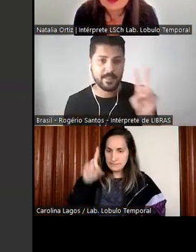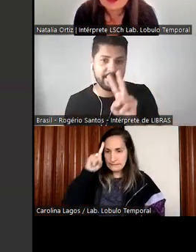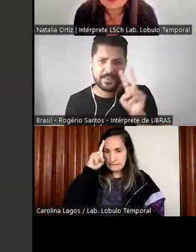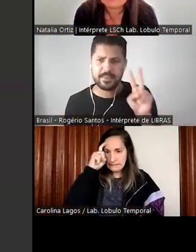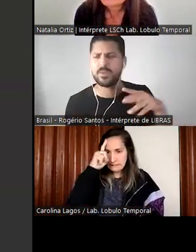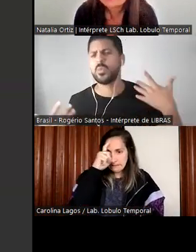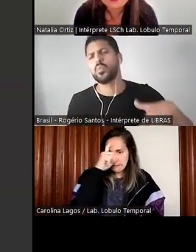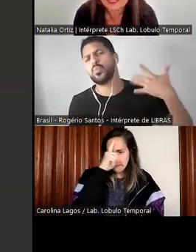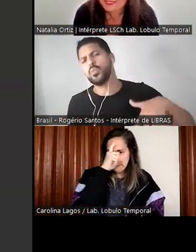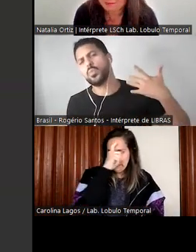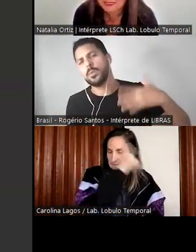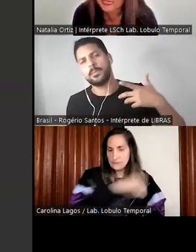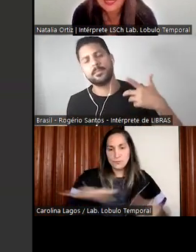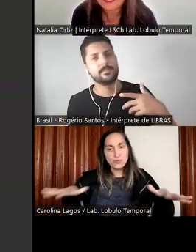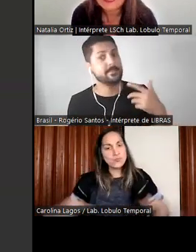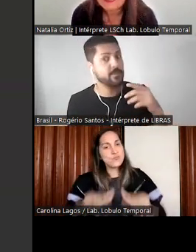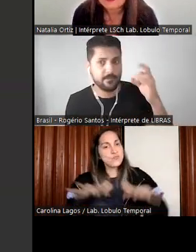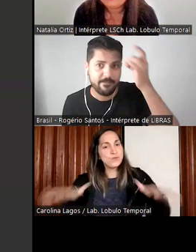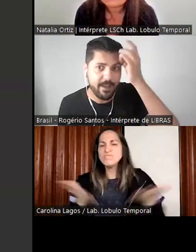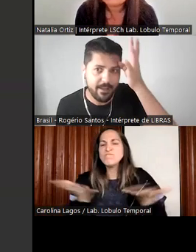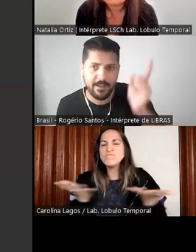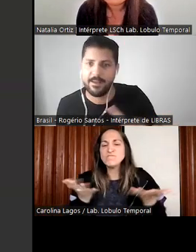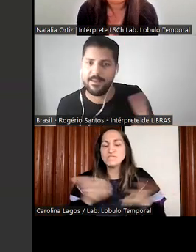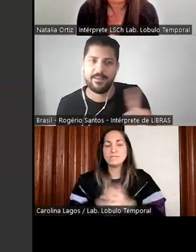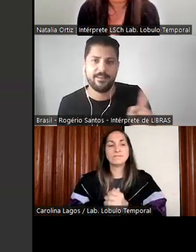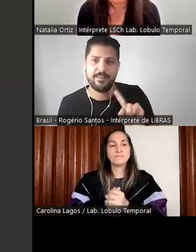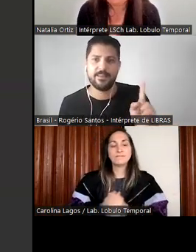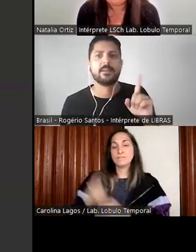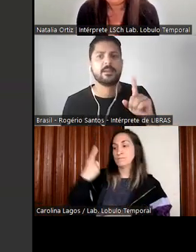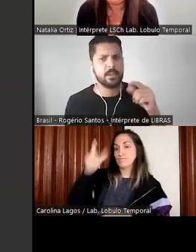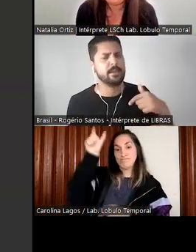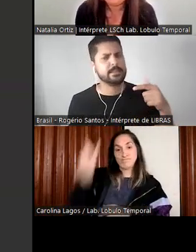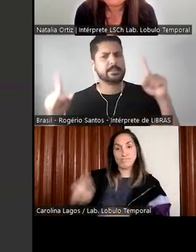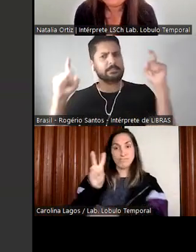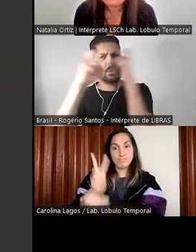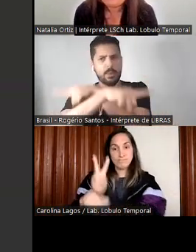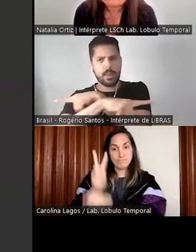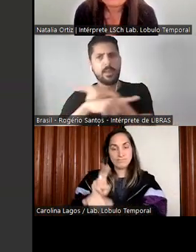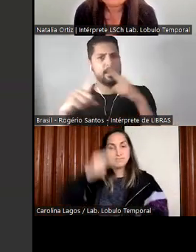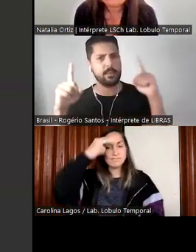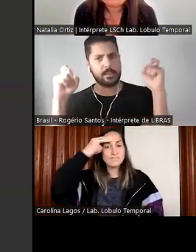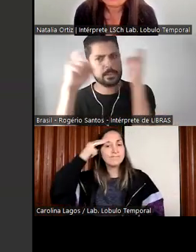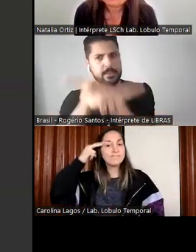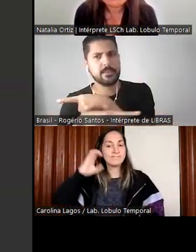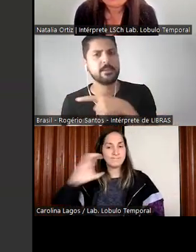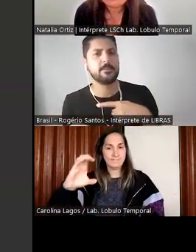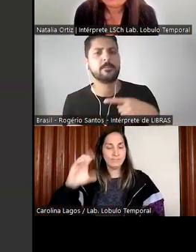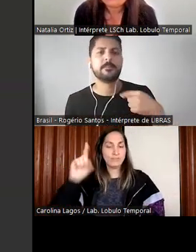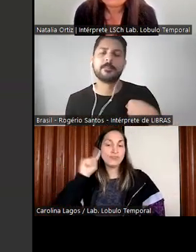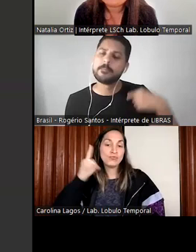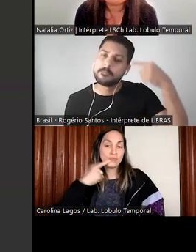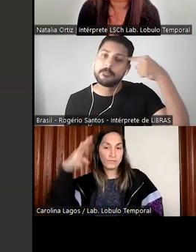es como, no es fácil, para nada, es bastante complicado. Pensando, por